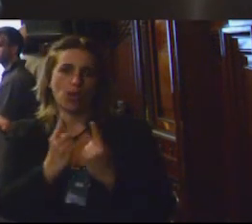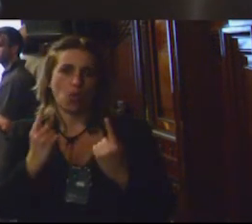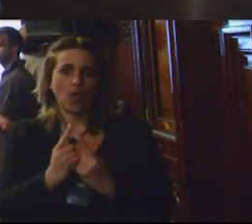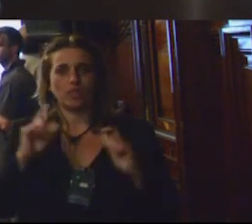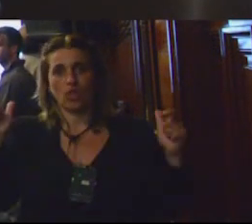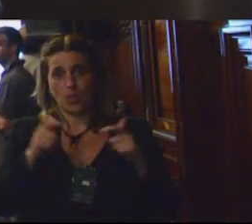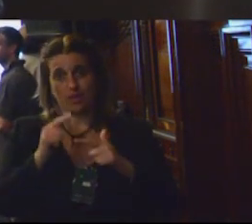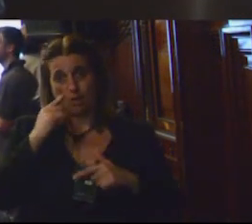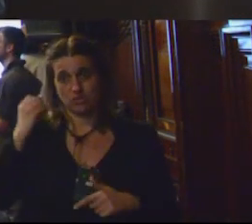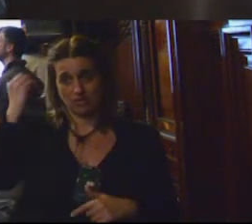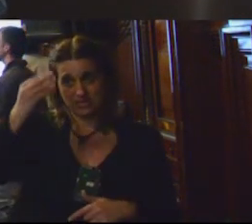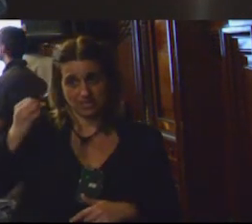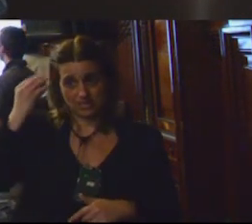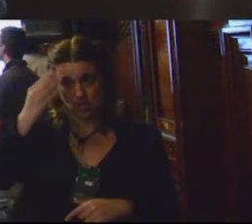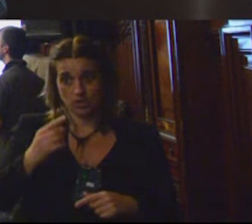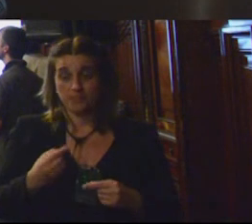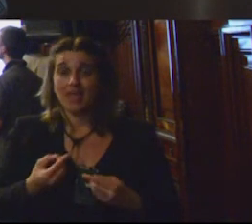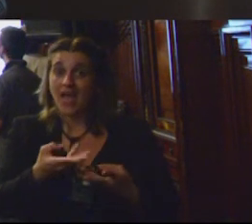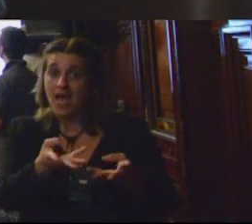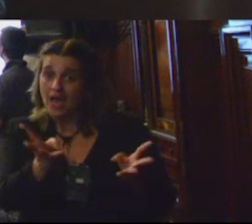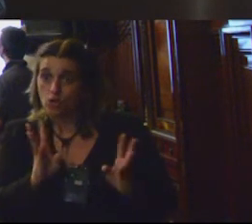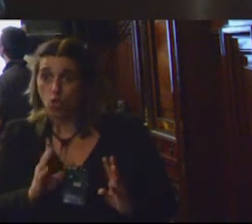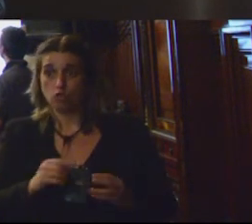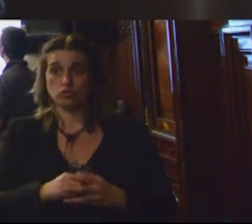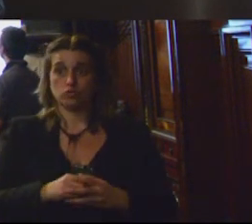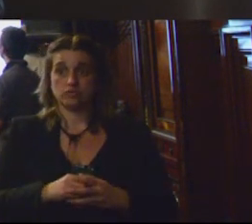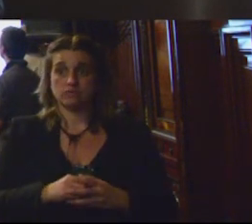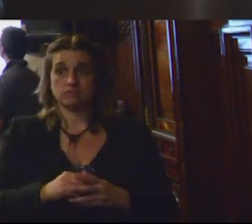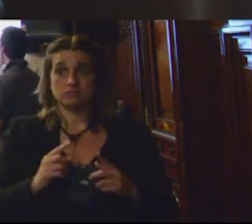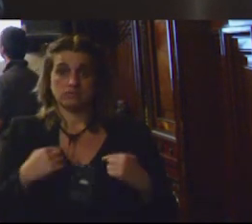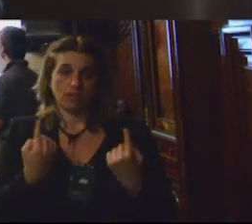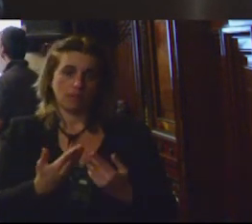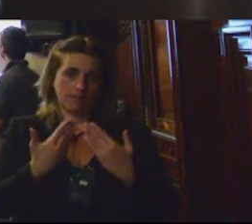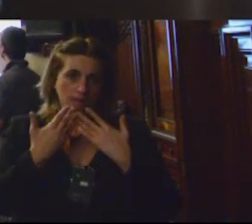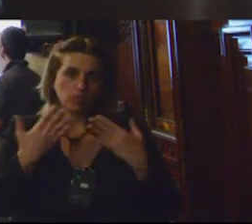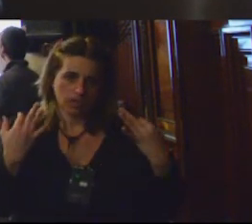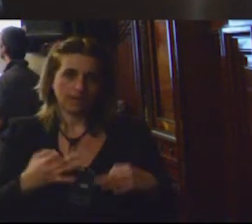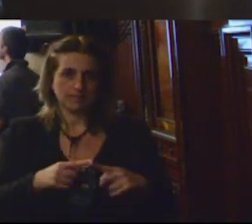A todos los presentes y a las partes, muchas gracias